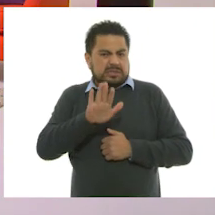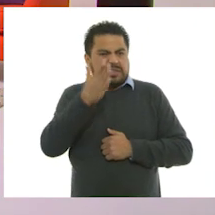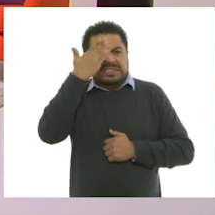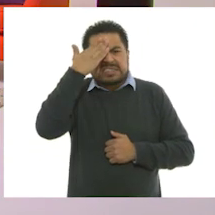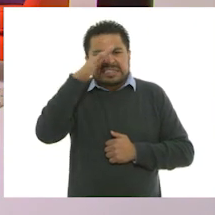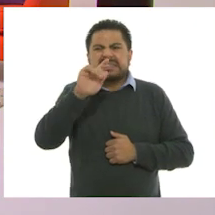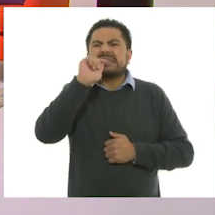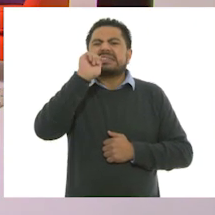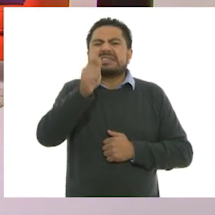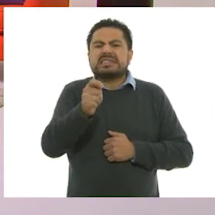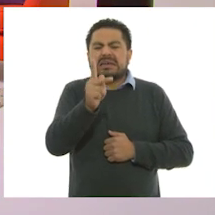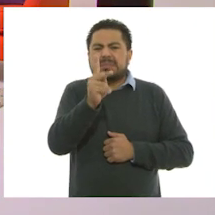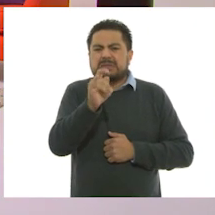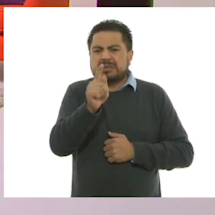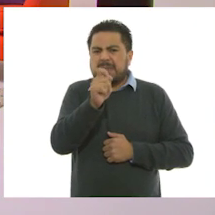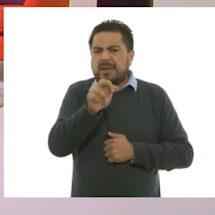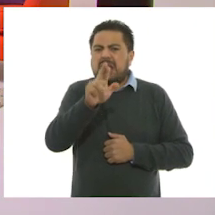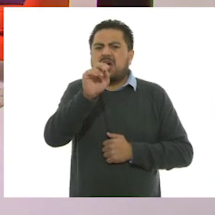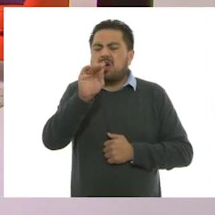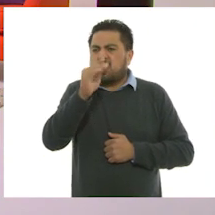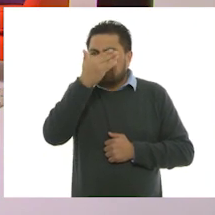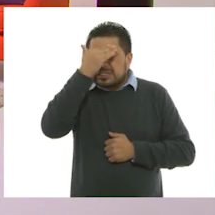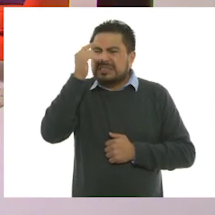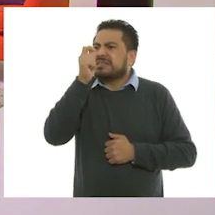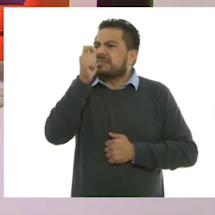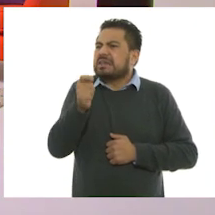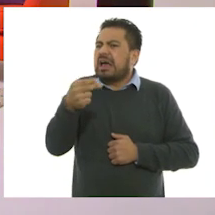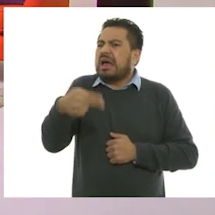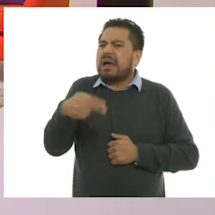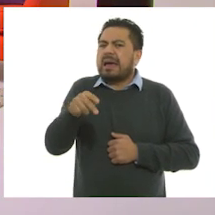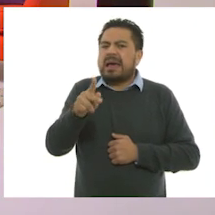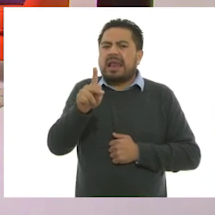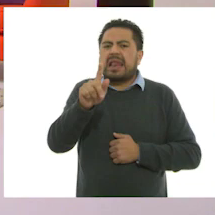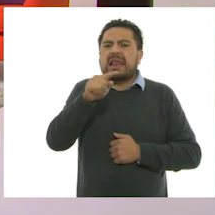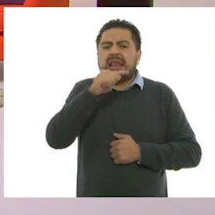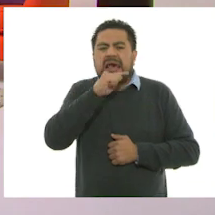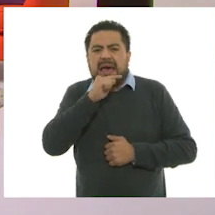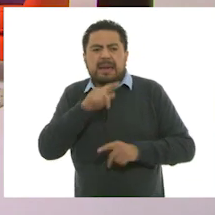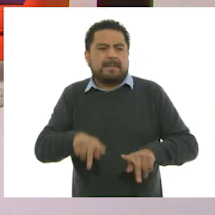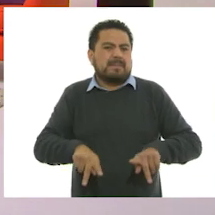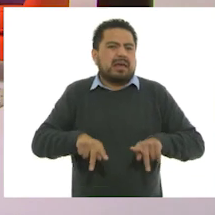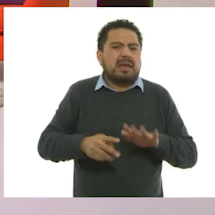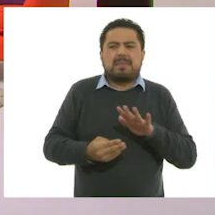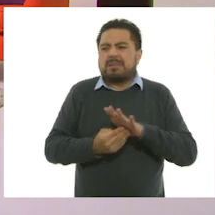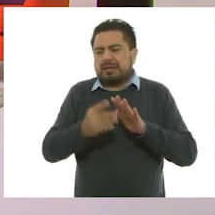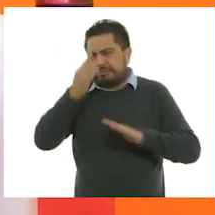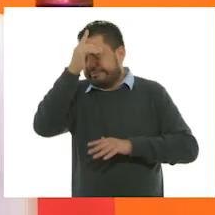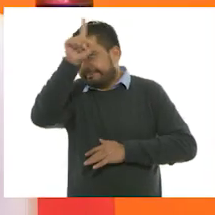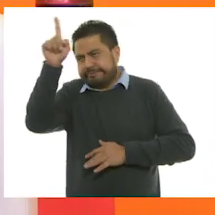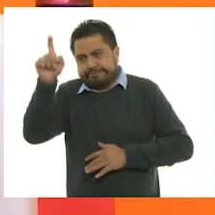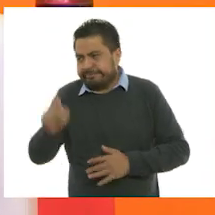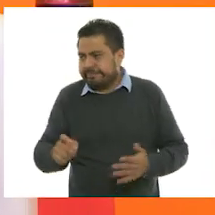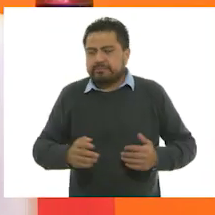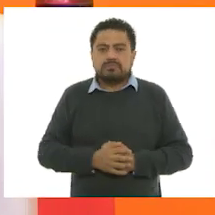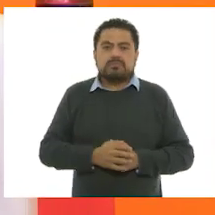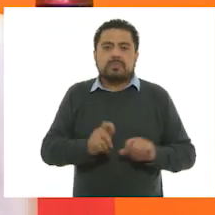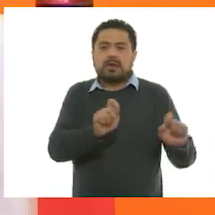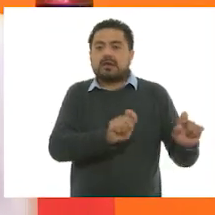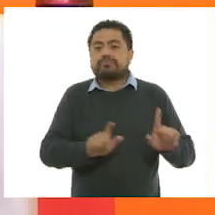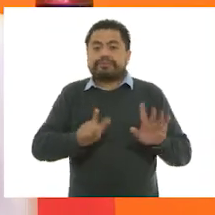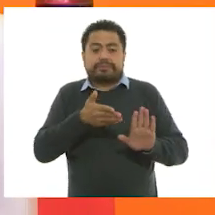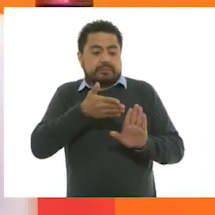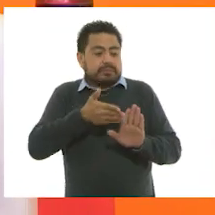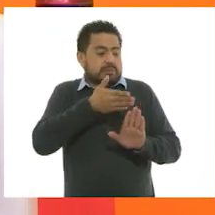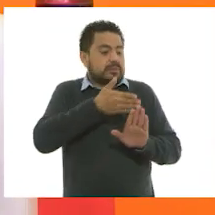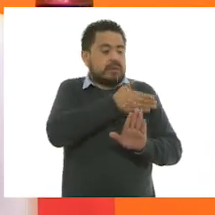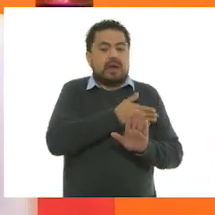es un lápiz, pero al mismo tiempo no saben que se llama lápiz o pantalón o mesa, qué sé yo. En programas anteriores,